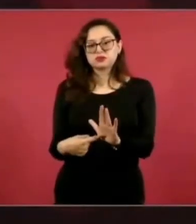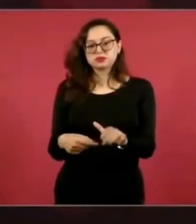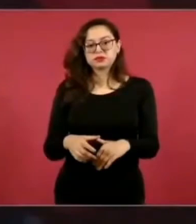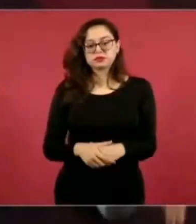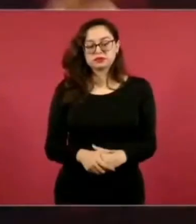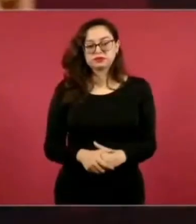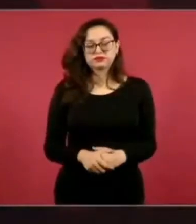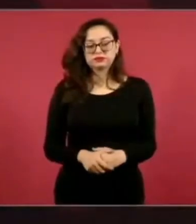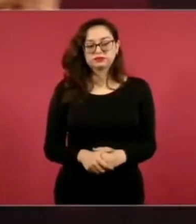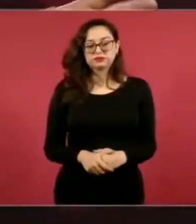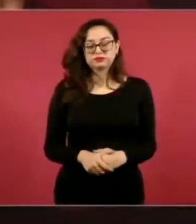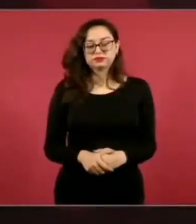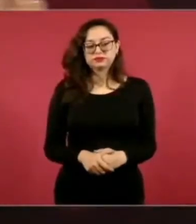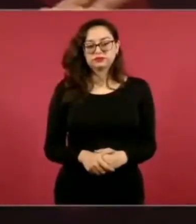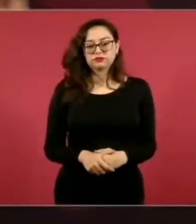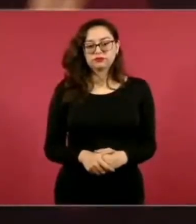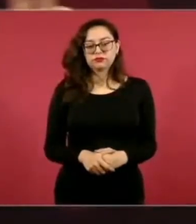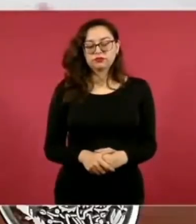y